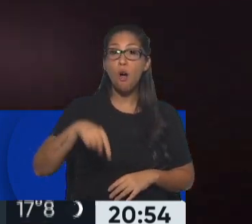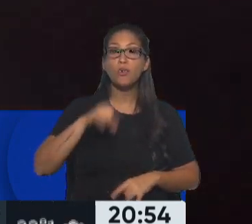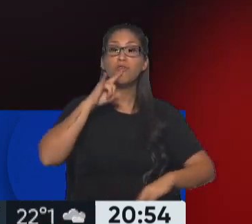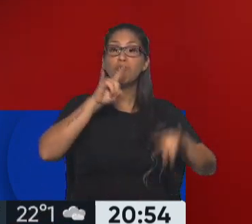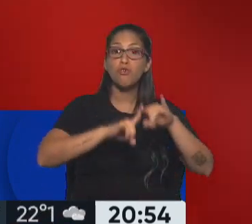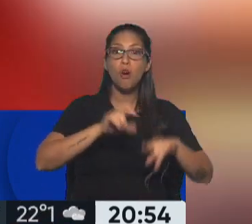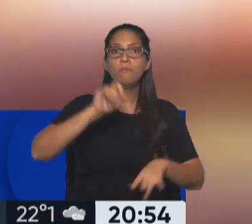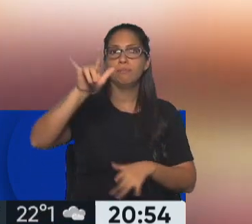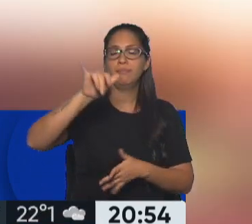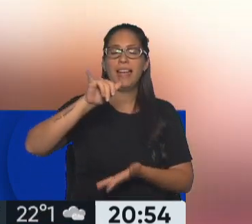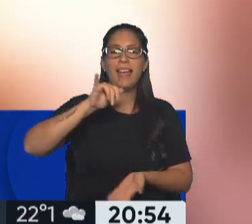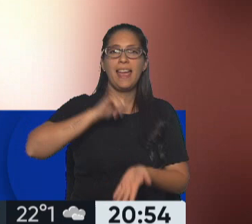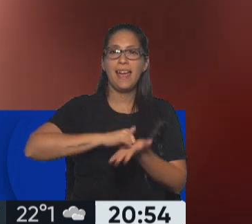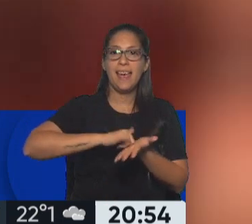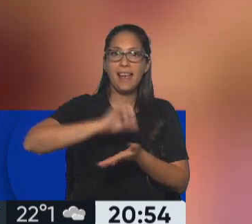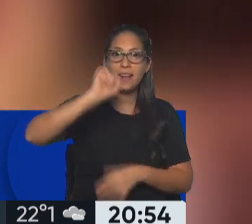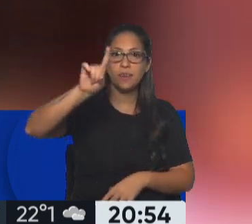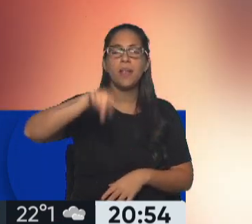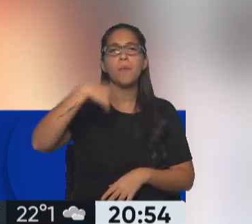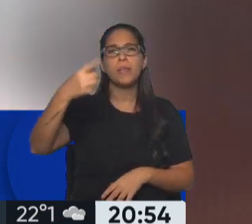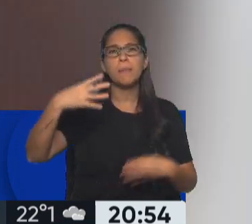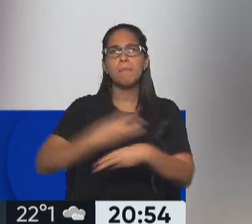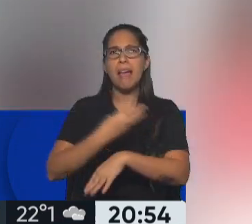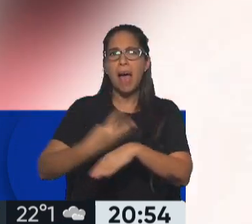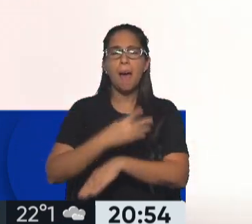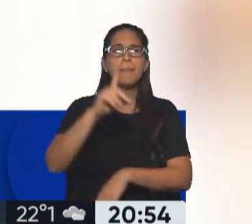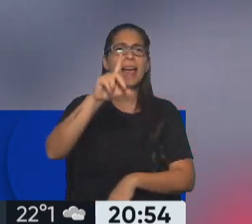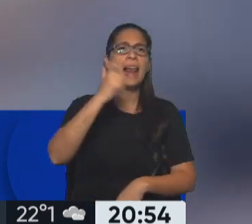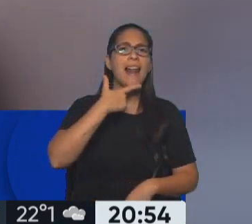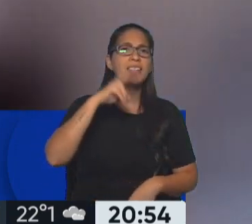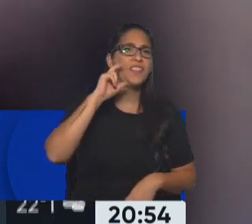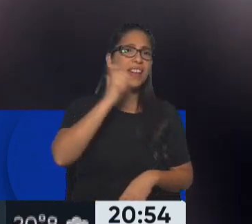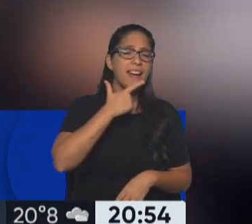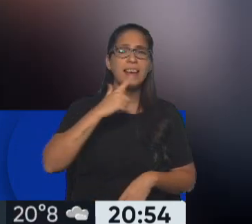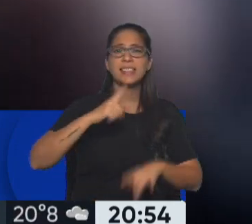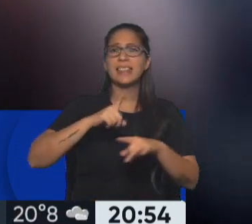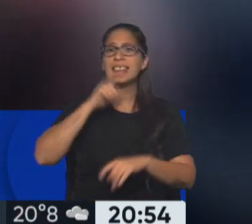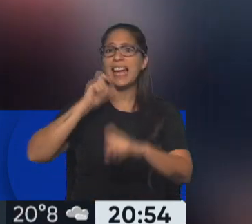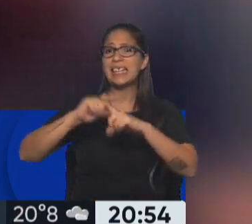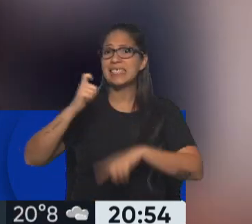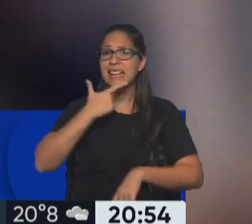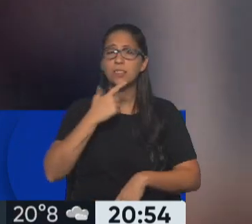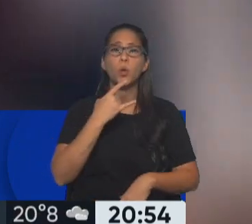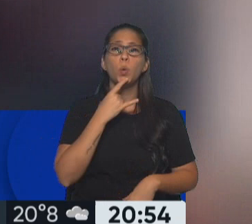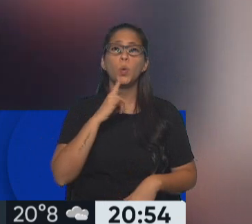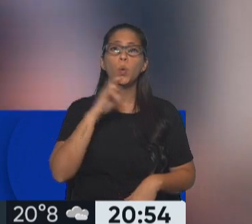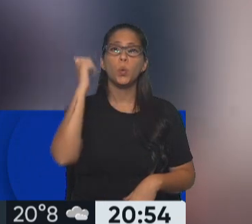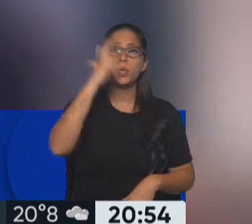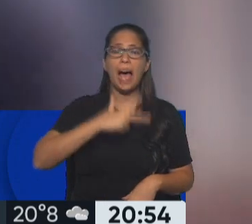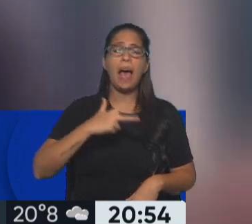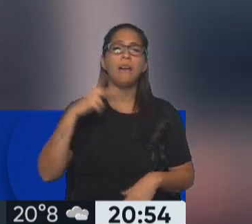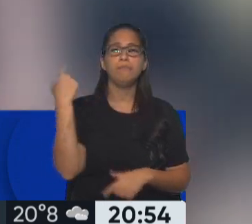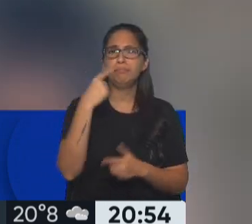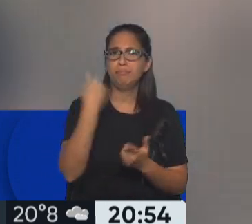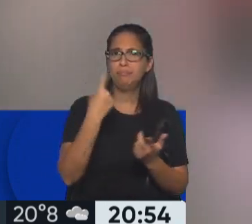en New Jersey y se van a presentar en Miami, en Las Vegas, en Texas, en California, en Utah. Tienen una gira